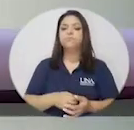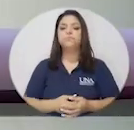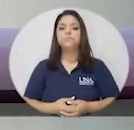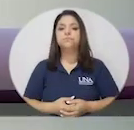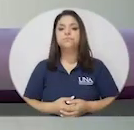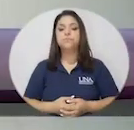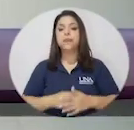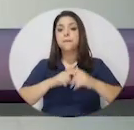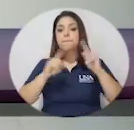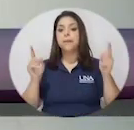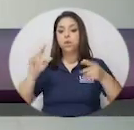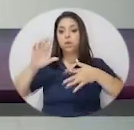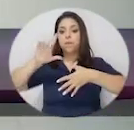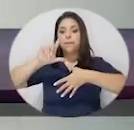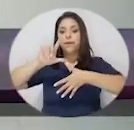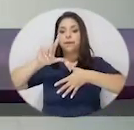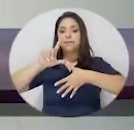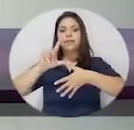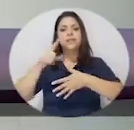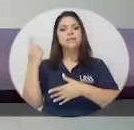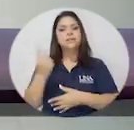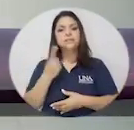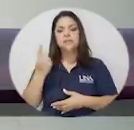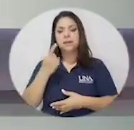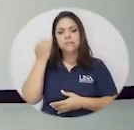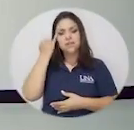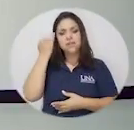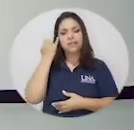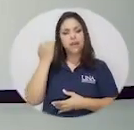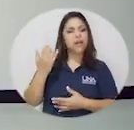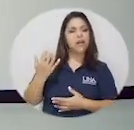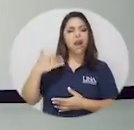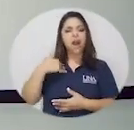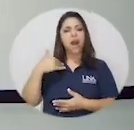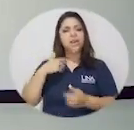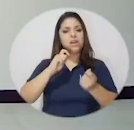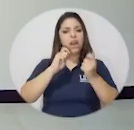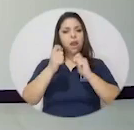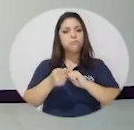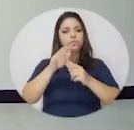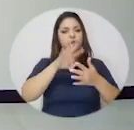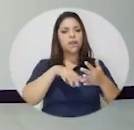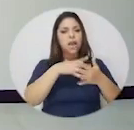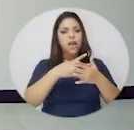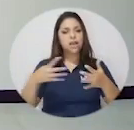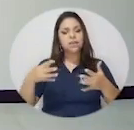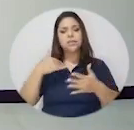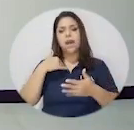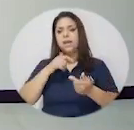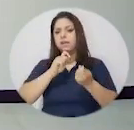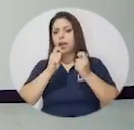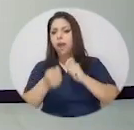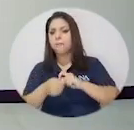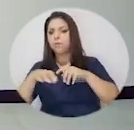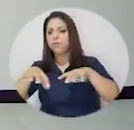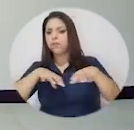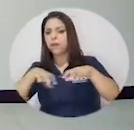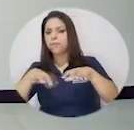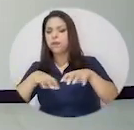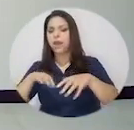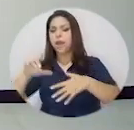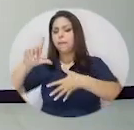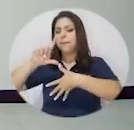América Latina siempre hay una expectativa sobre si habrán cambios en la agenda, si habrán cambios en la dinámica, si América Latina va a tener